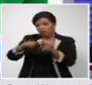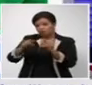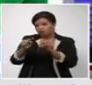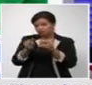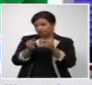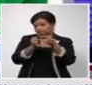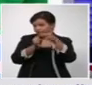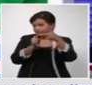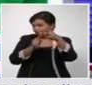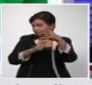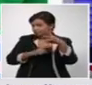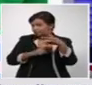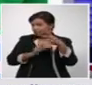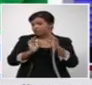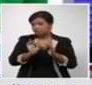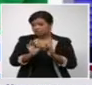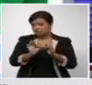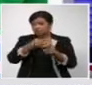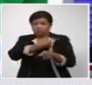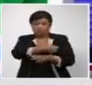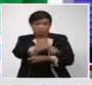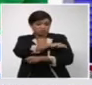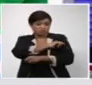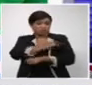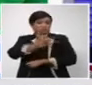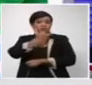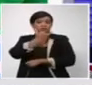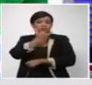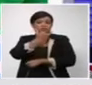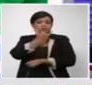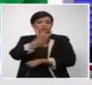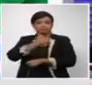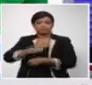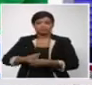cuales también nuestra población. Y el único